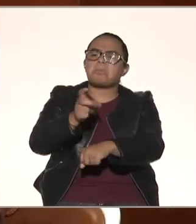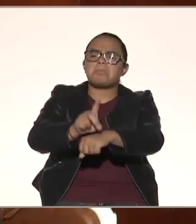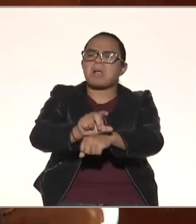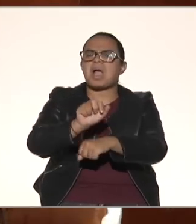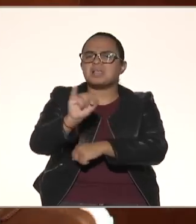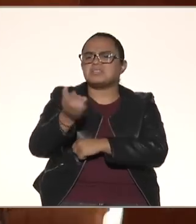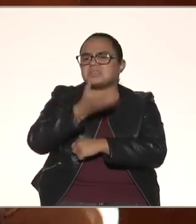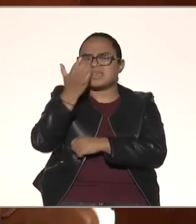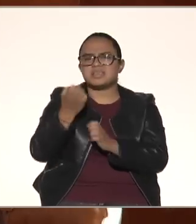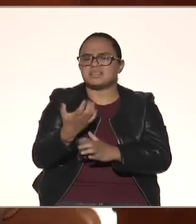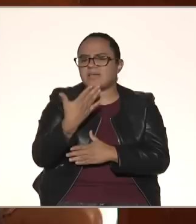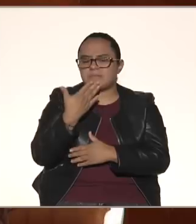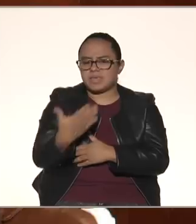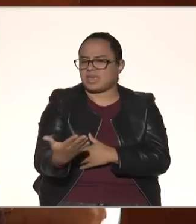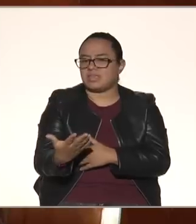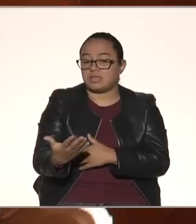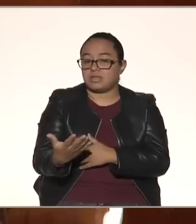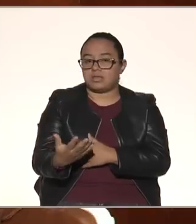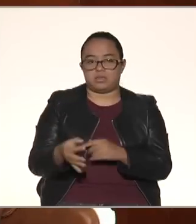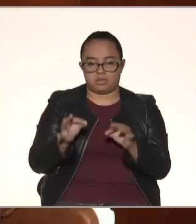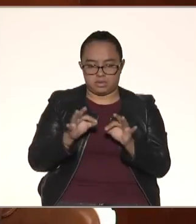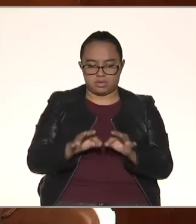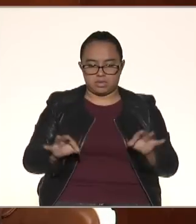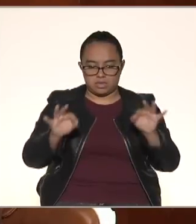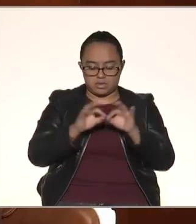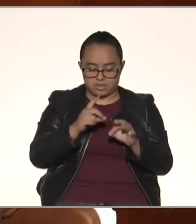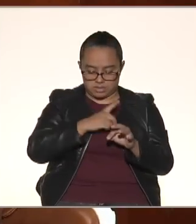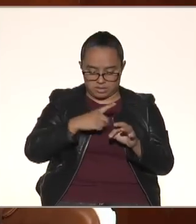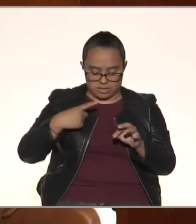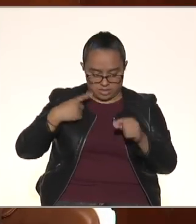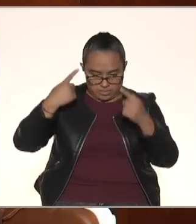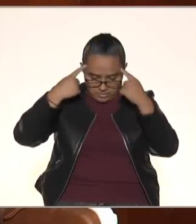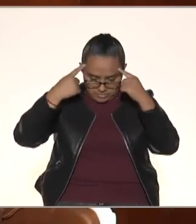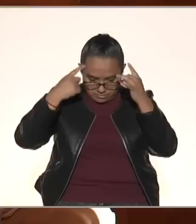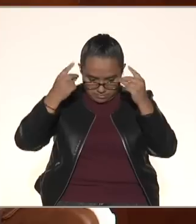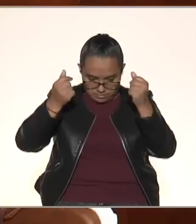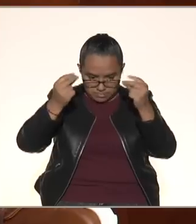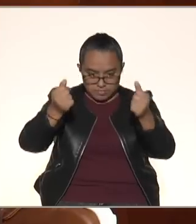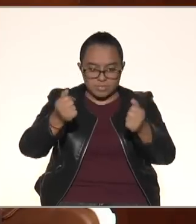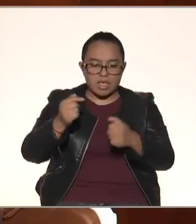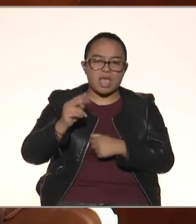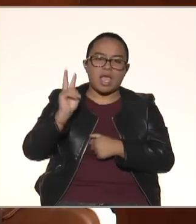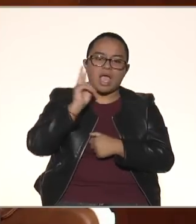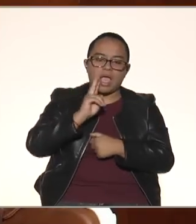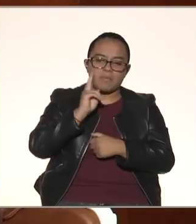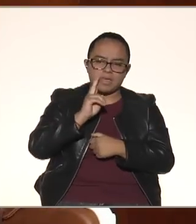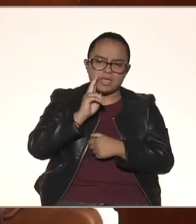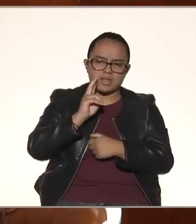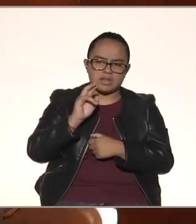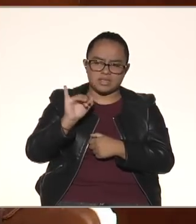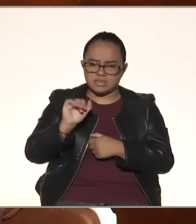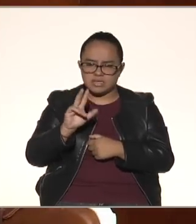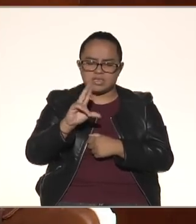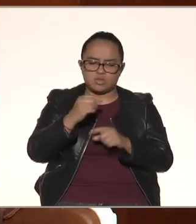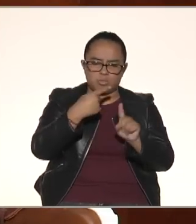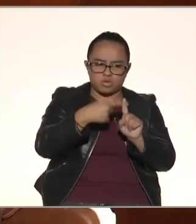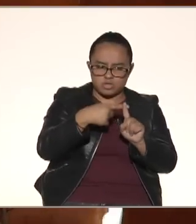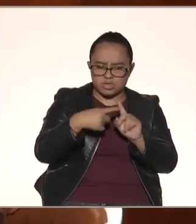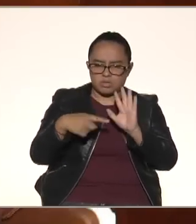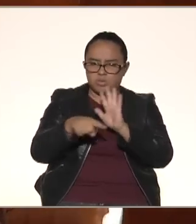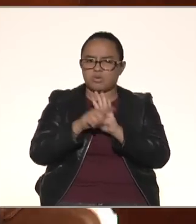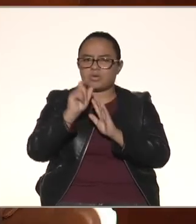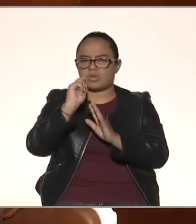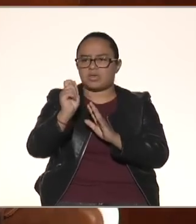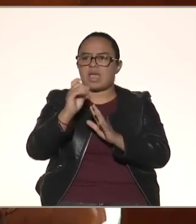Es cosa de todos los días. Entonces, es muy importante despertar justamente a ver estos claroscuros que hay en todos lados. Todo es un